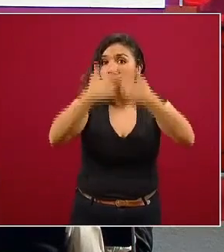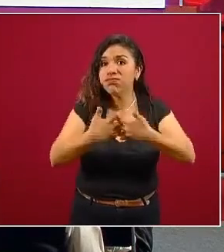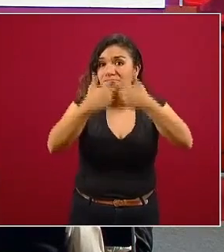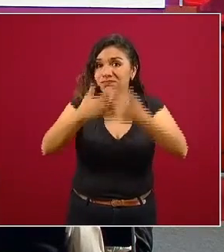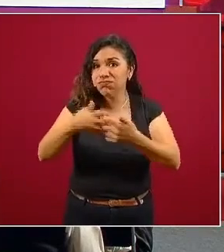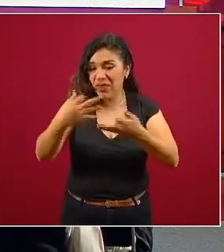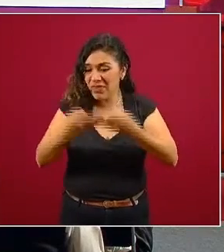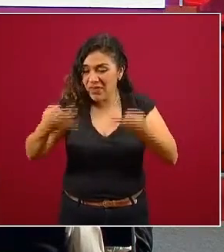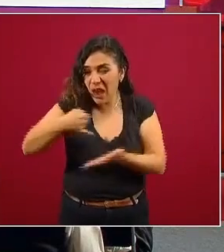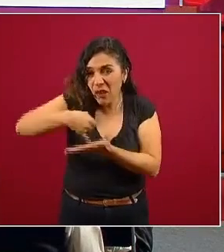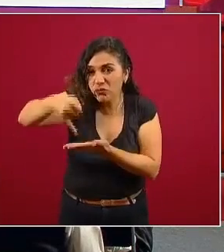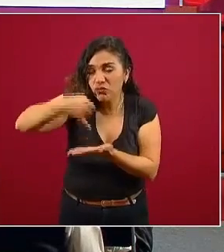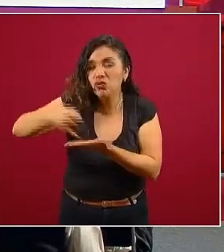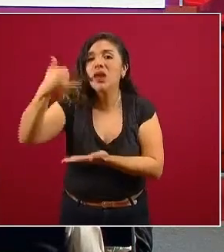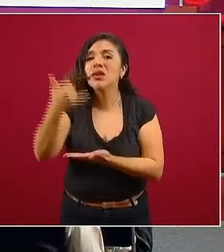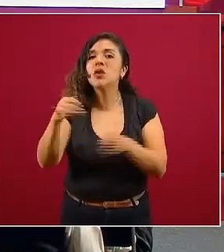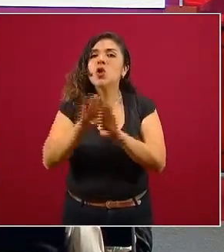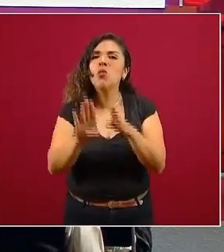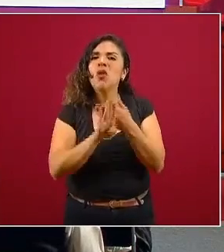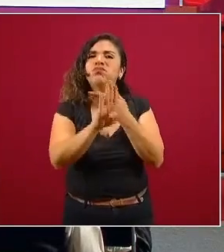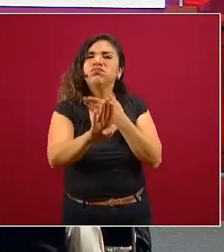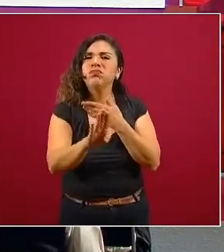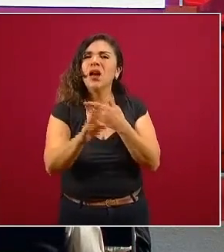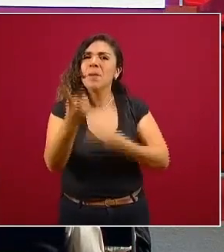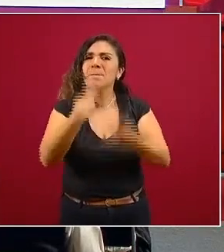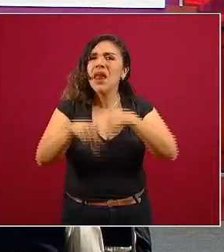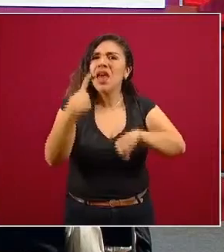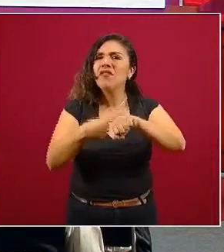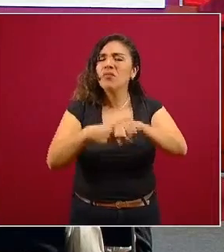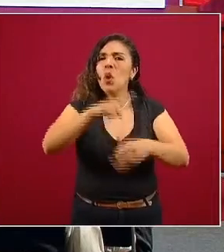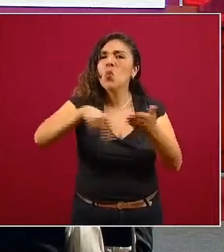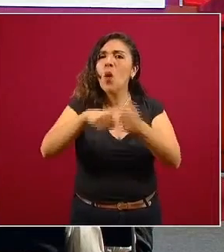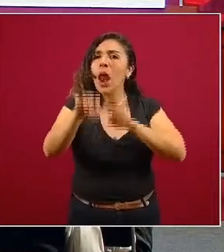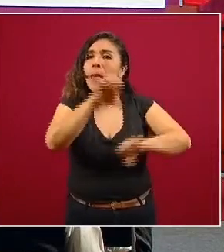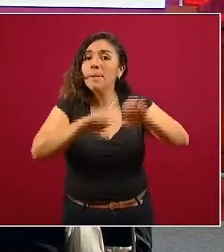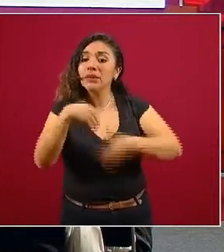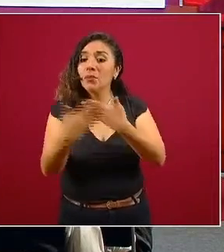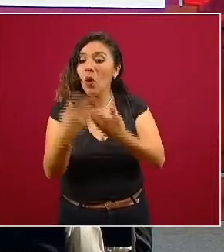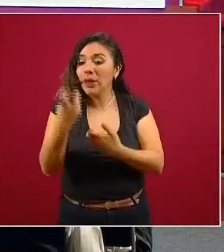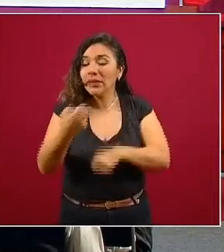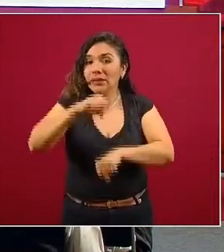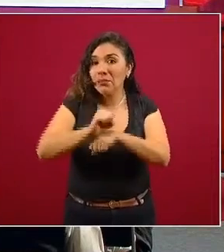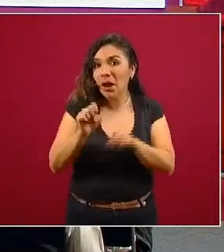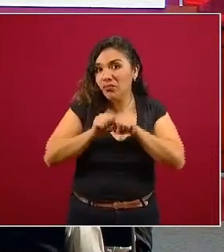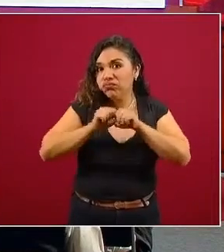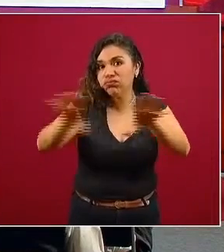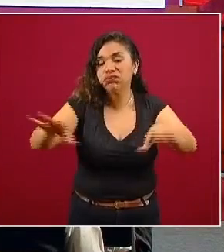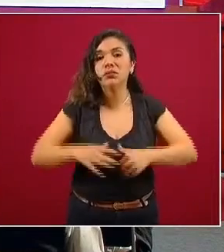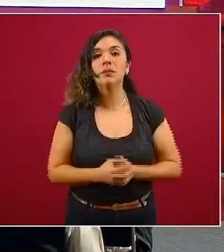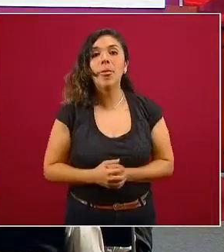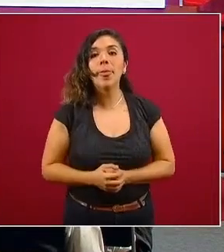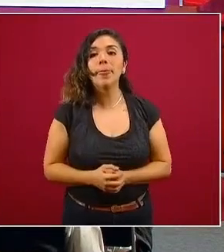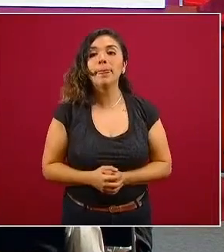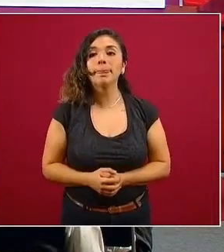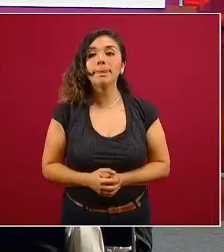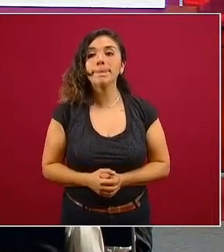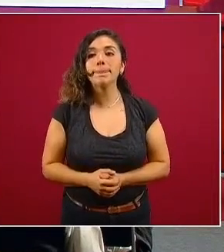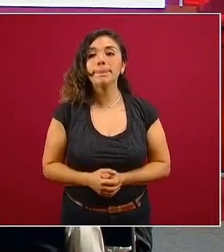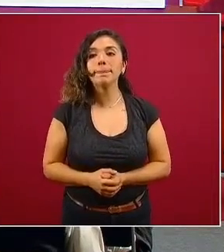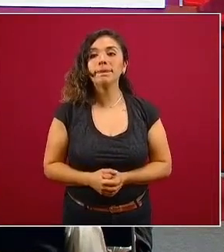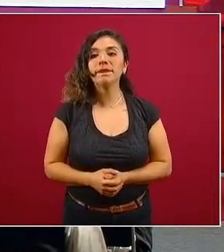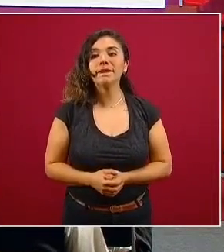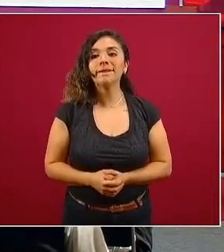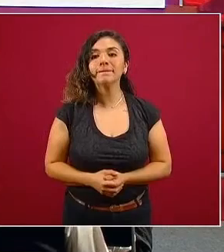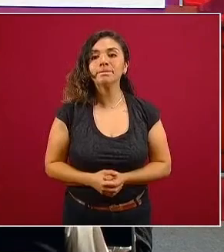y prevención de brotes en empresas que están lanzándose esta semana. La siguiente, por favor.